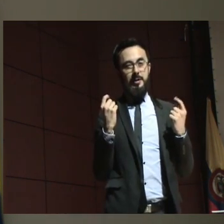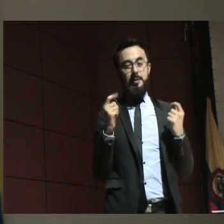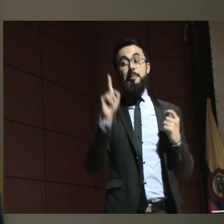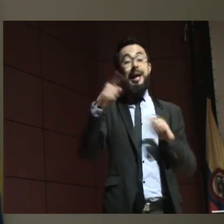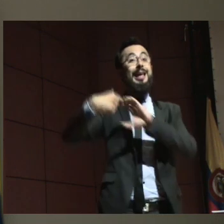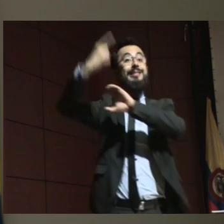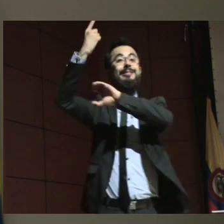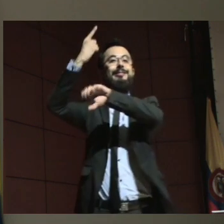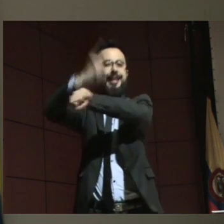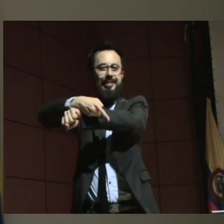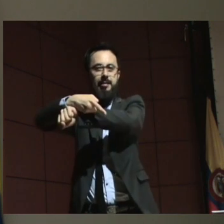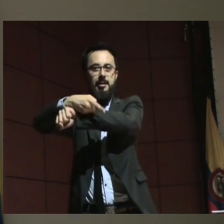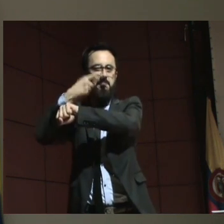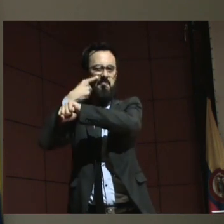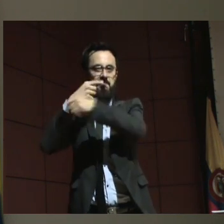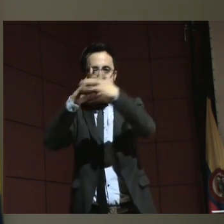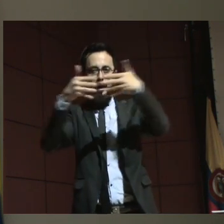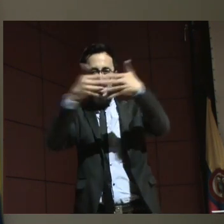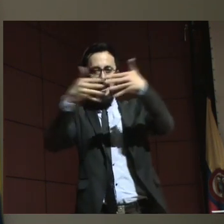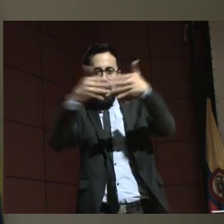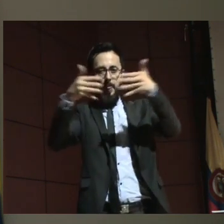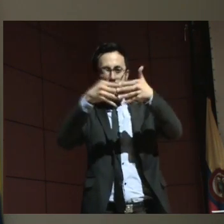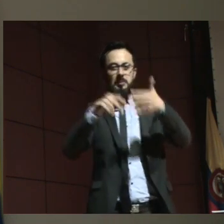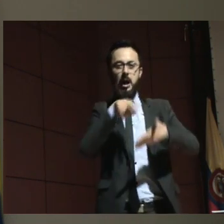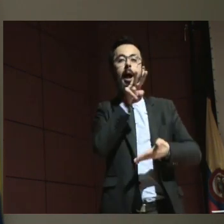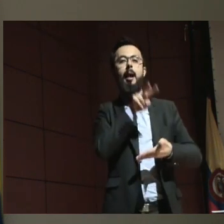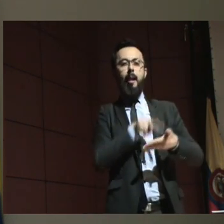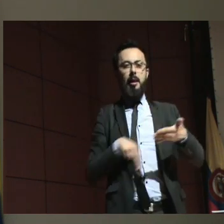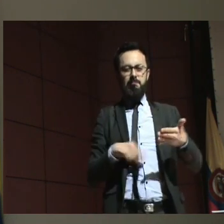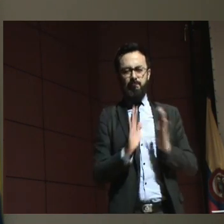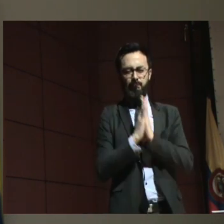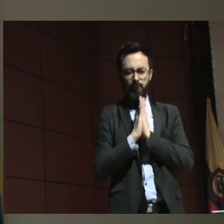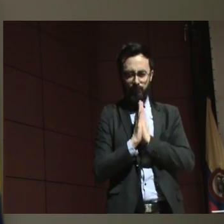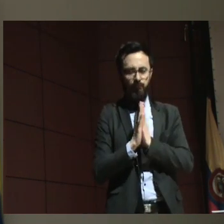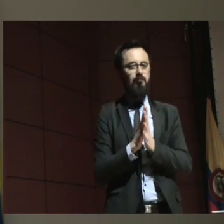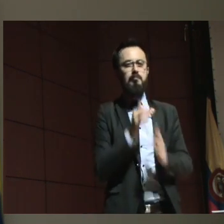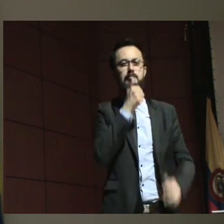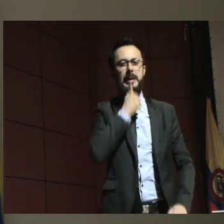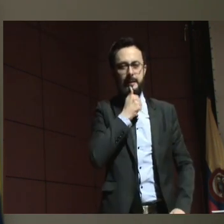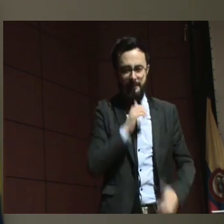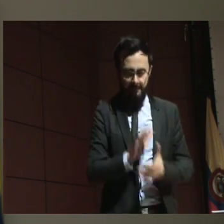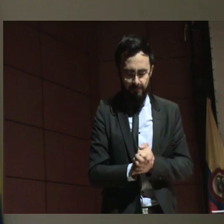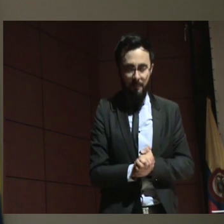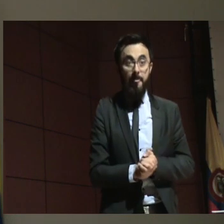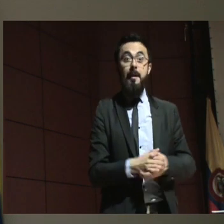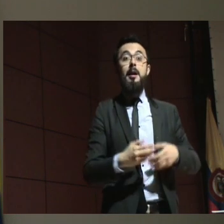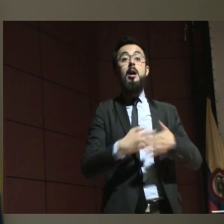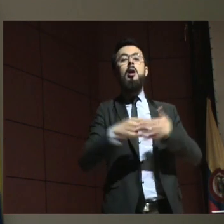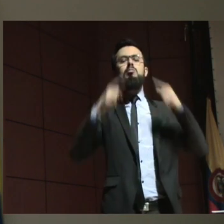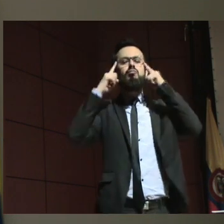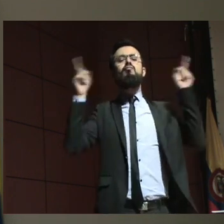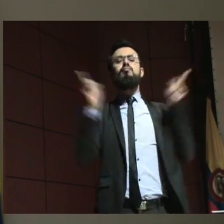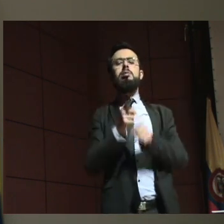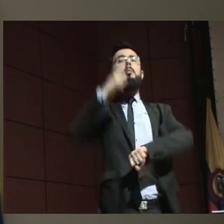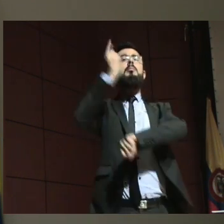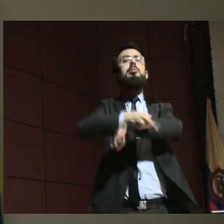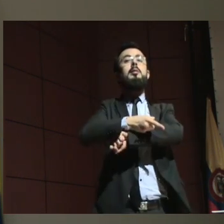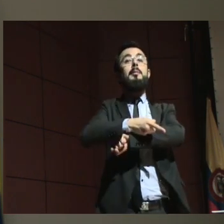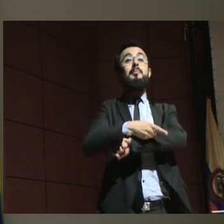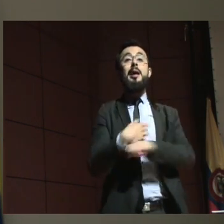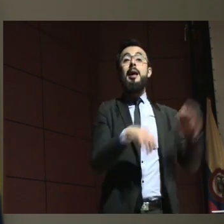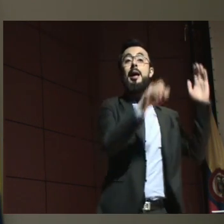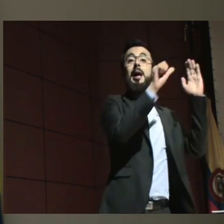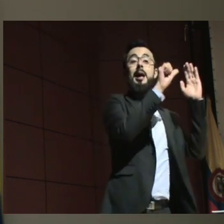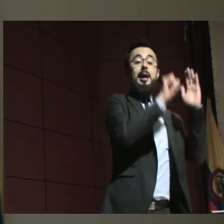la sentencia. Les pido que me tengan un poco de paciencia. El resuelve dice que declara exequible el artículo 6 de la